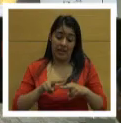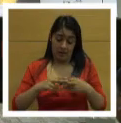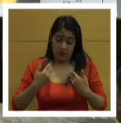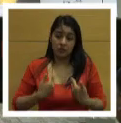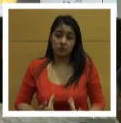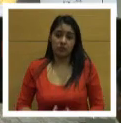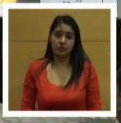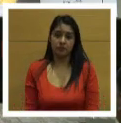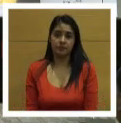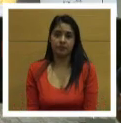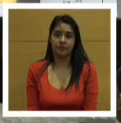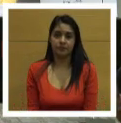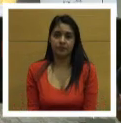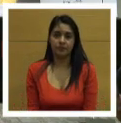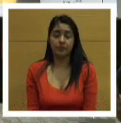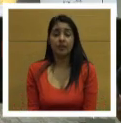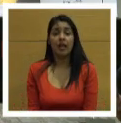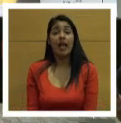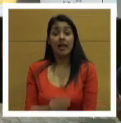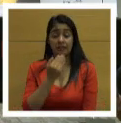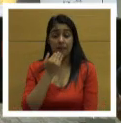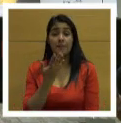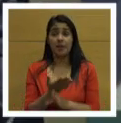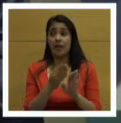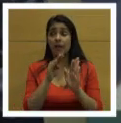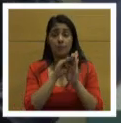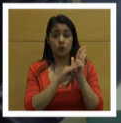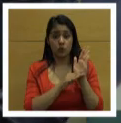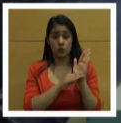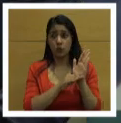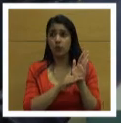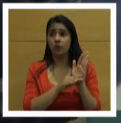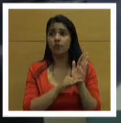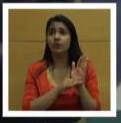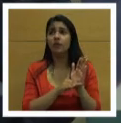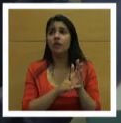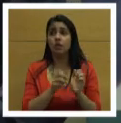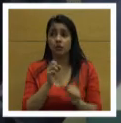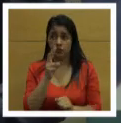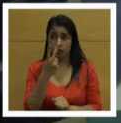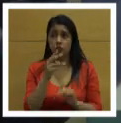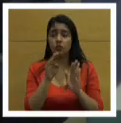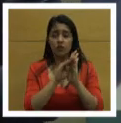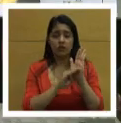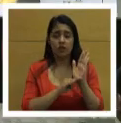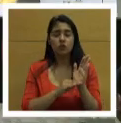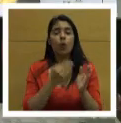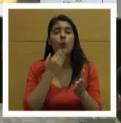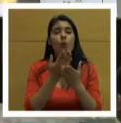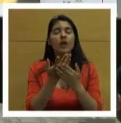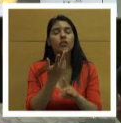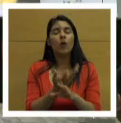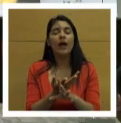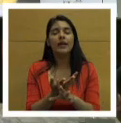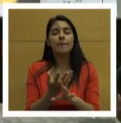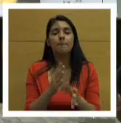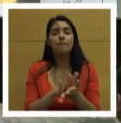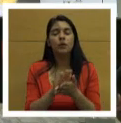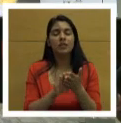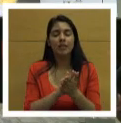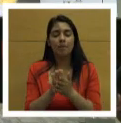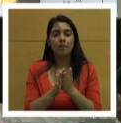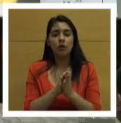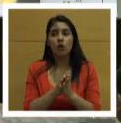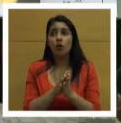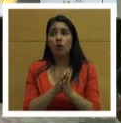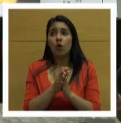¿Ya? También tenemos protocolos de casos de connotación pública, que cuando ocurren casos de violencia contra la mujer, por ejemplo, delitos sexuales,